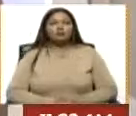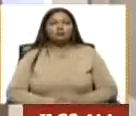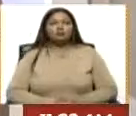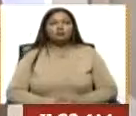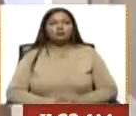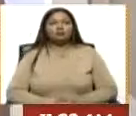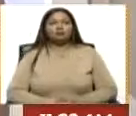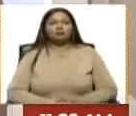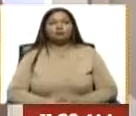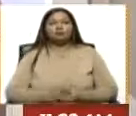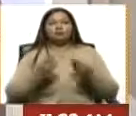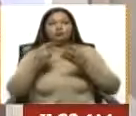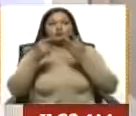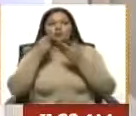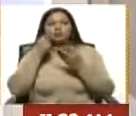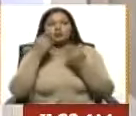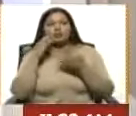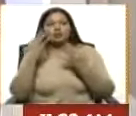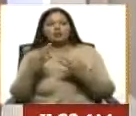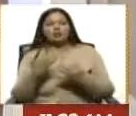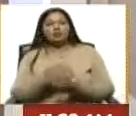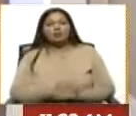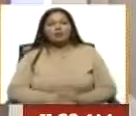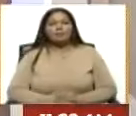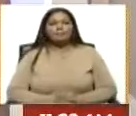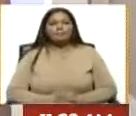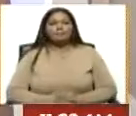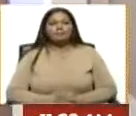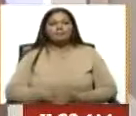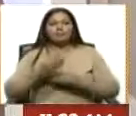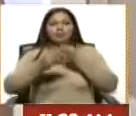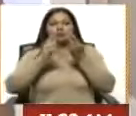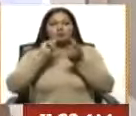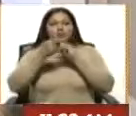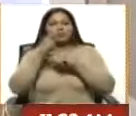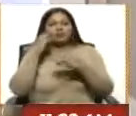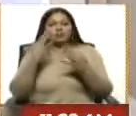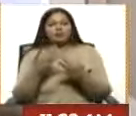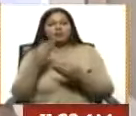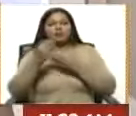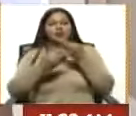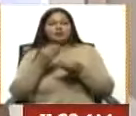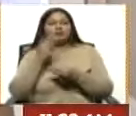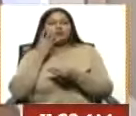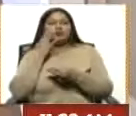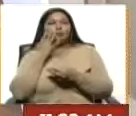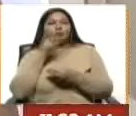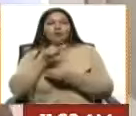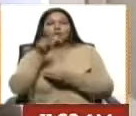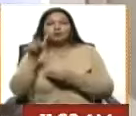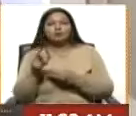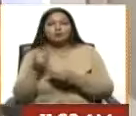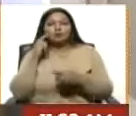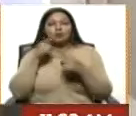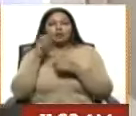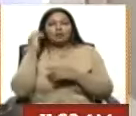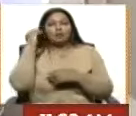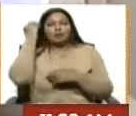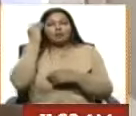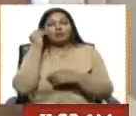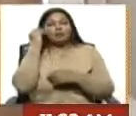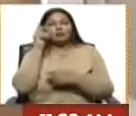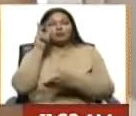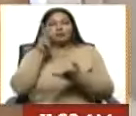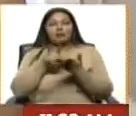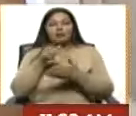veces dicen una mentira que se convierte en verdad, o ellos la hacen convertir en verdad. Se hacen, por ejemplo, hay una señora por allí que se cree que es